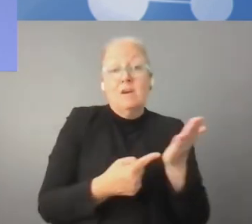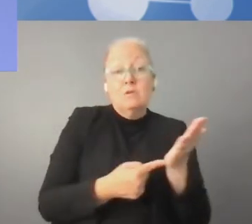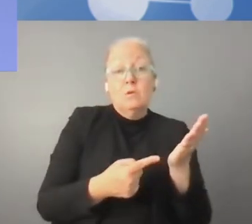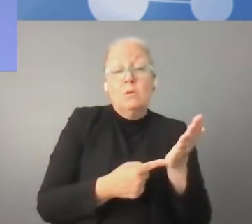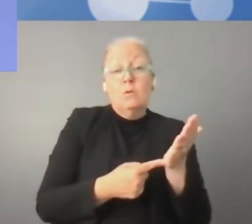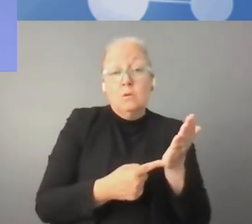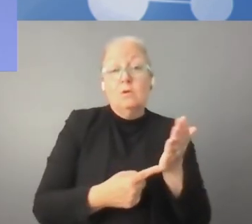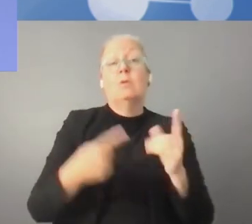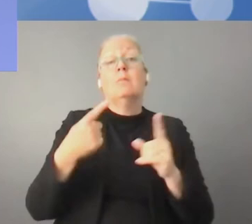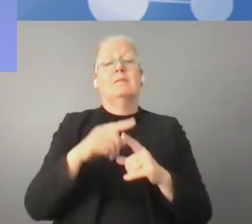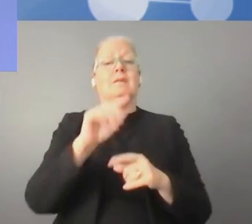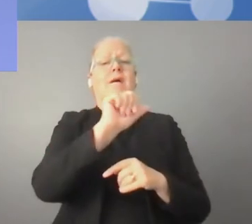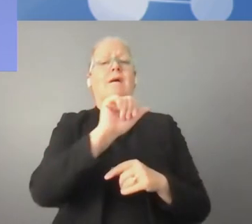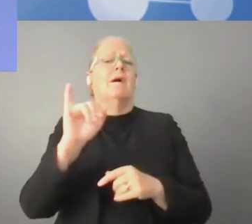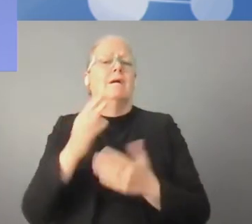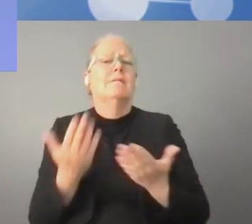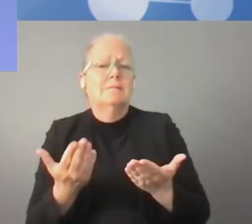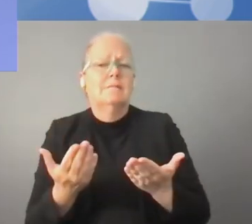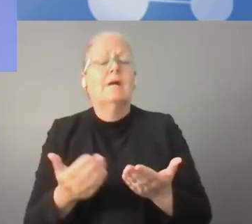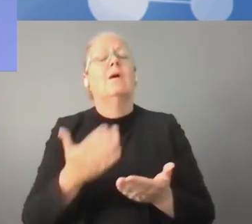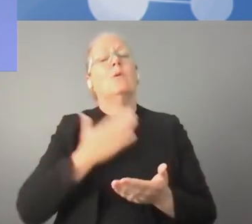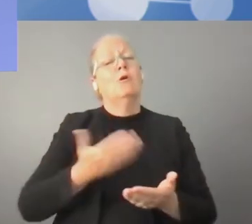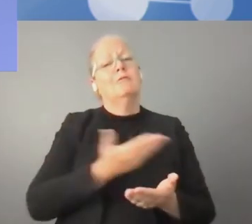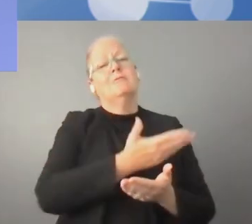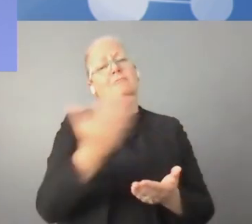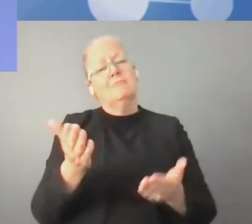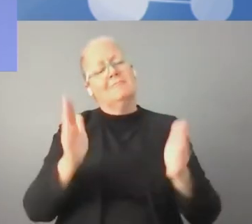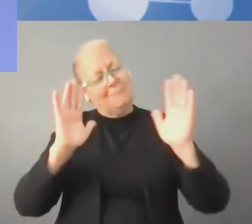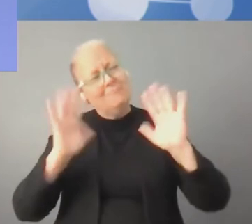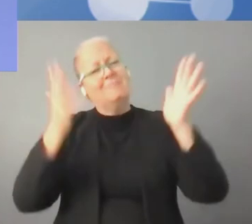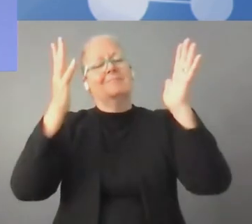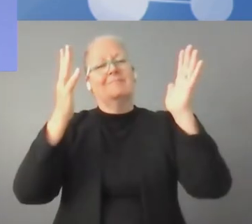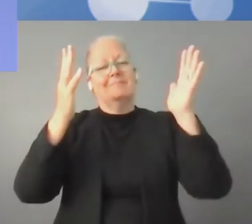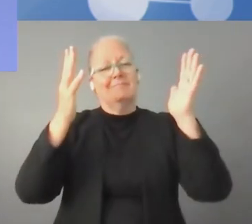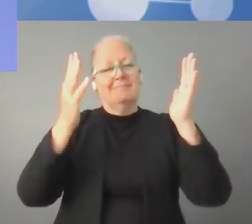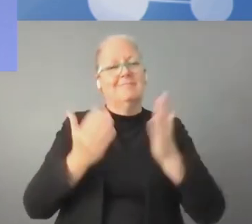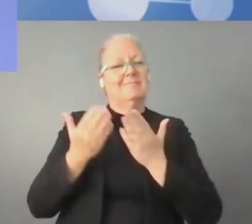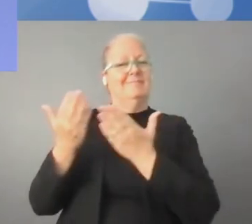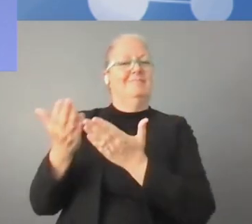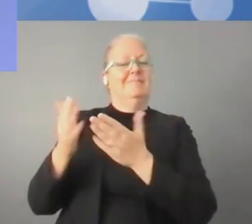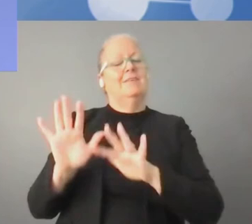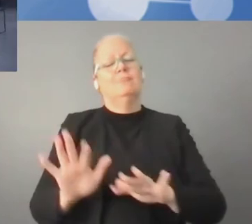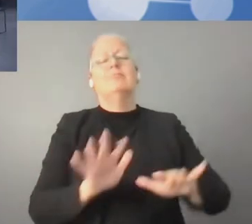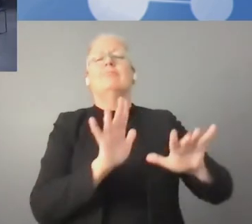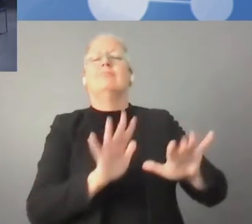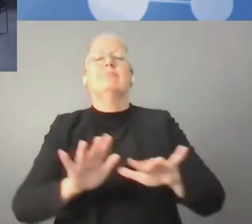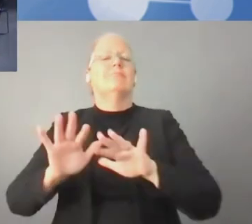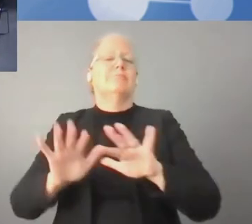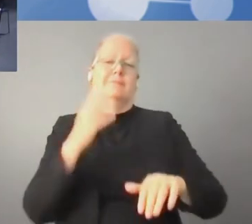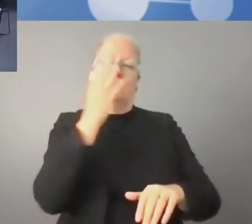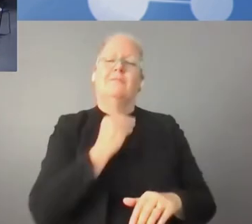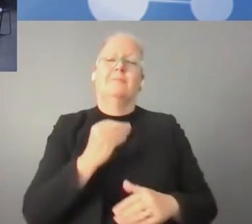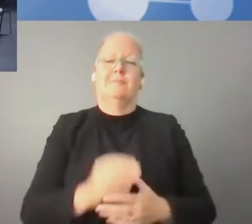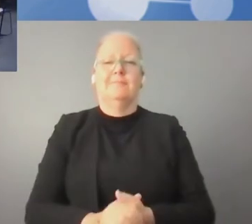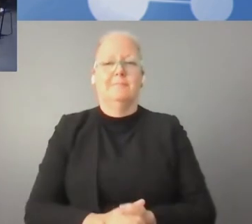nos va a explicar lo importante que es la educación musical para todos nosotros que vivimos en este mundo